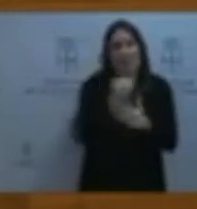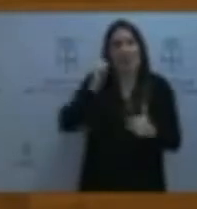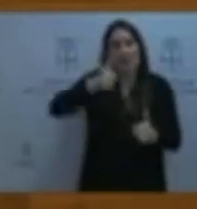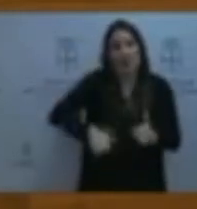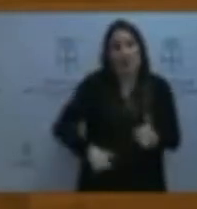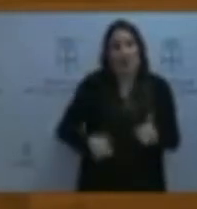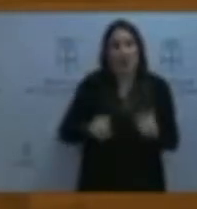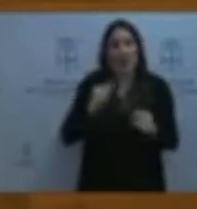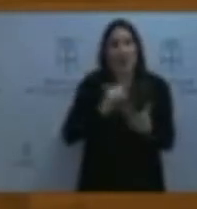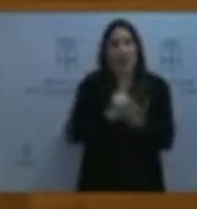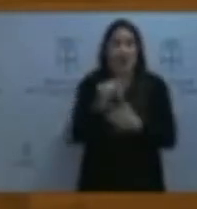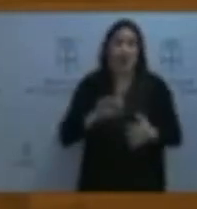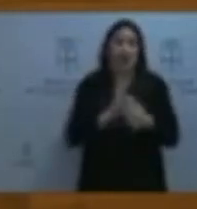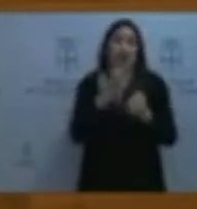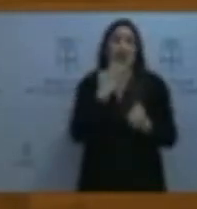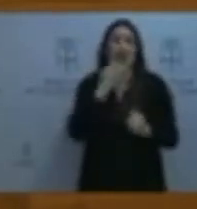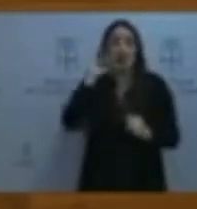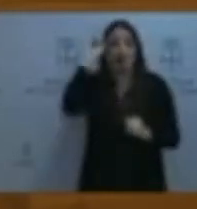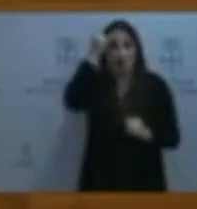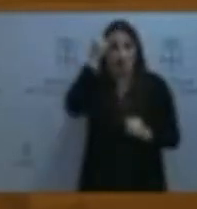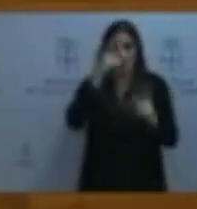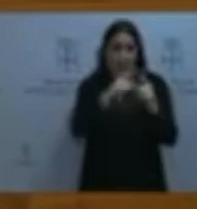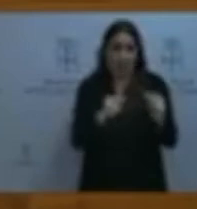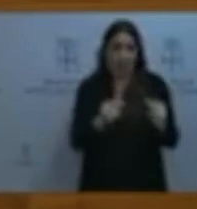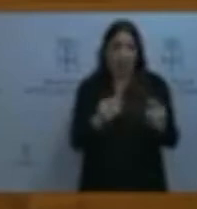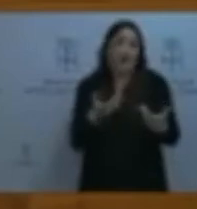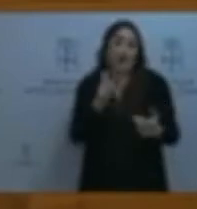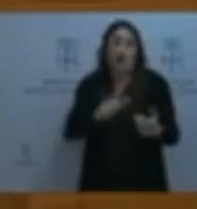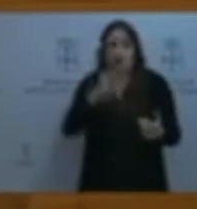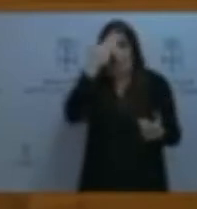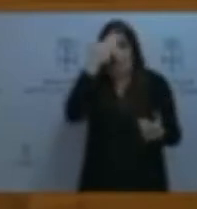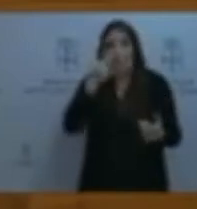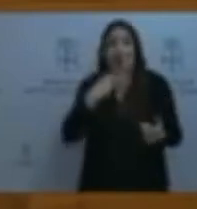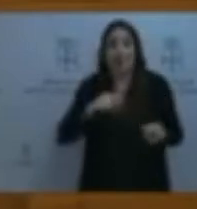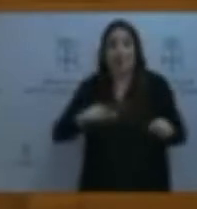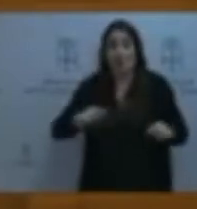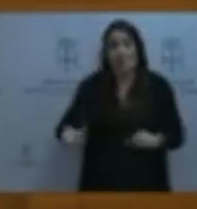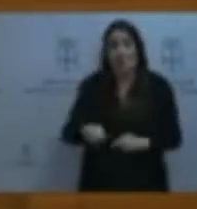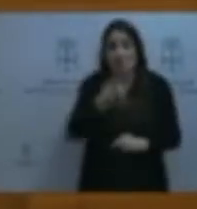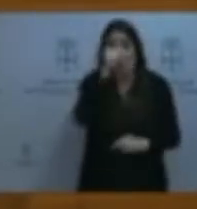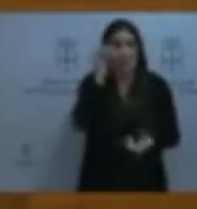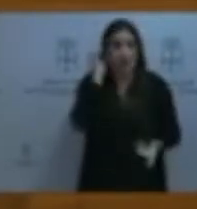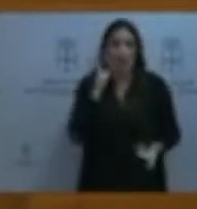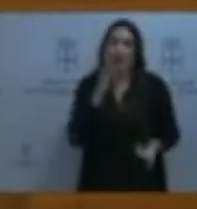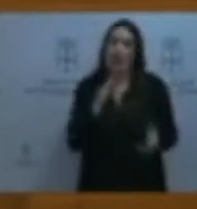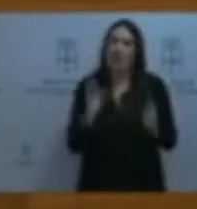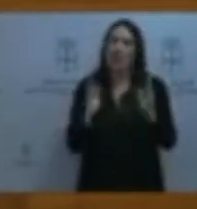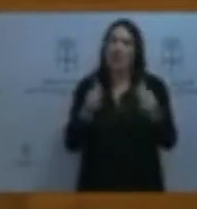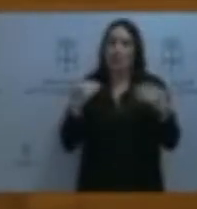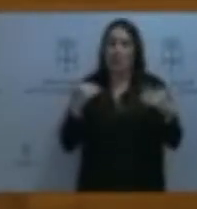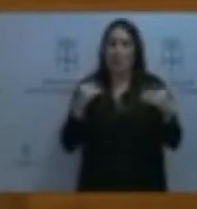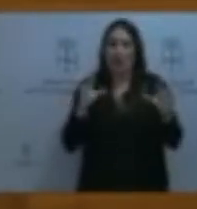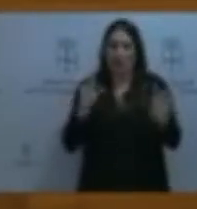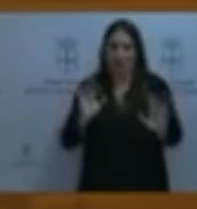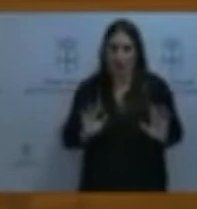quesos de Asturias y cuyos protagonistas son sus pastores y sus pastoras, que se encuentran en un momento muy delicado. Pero